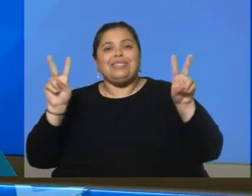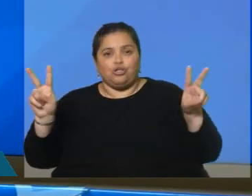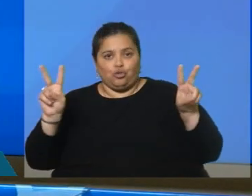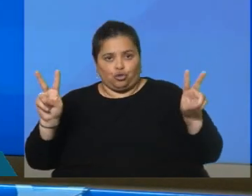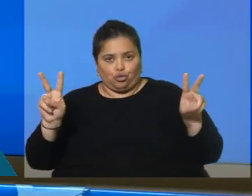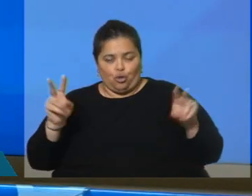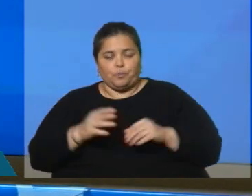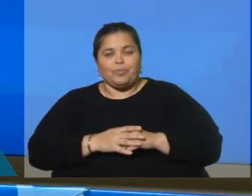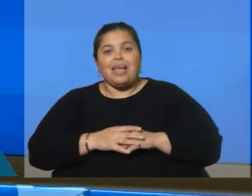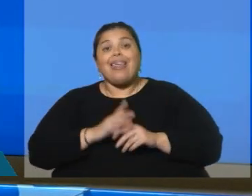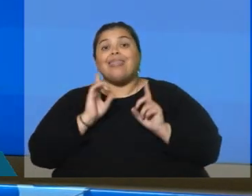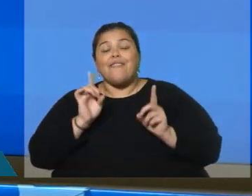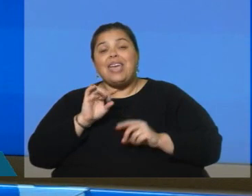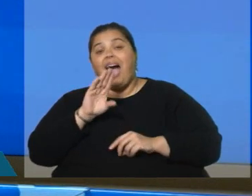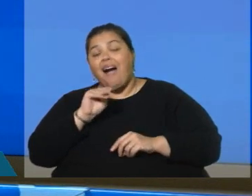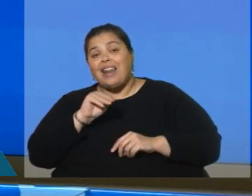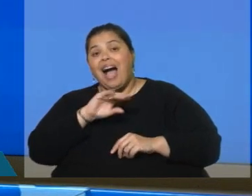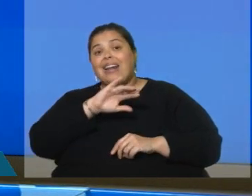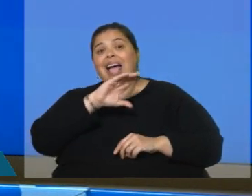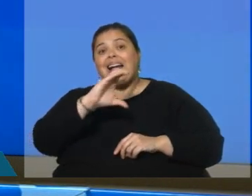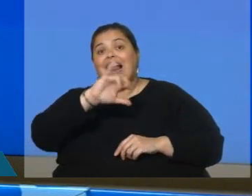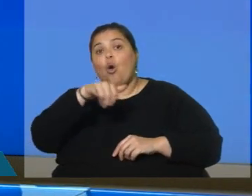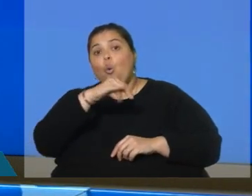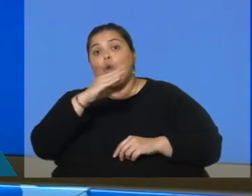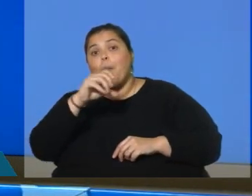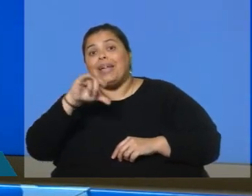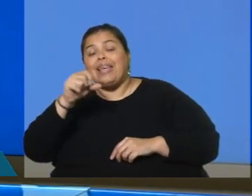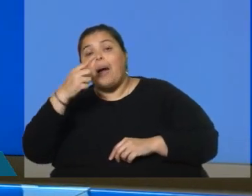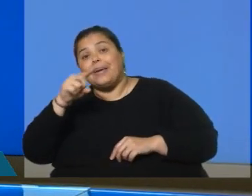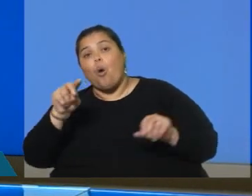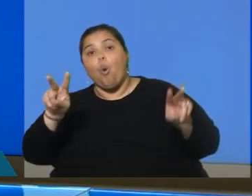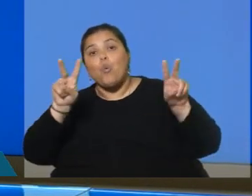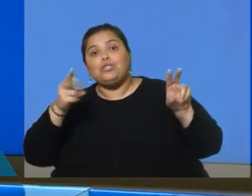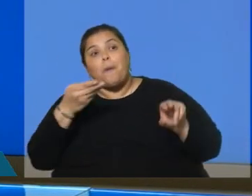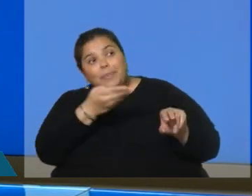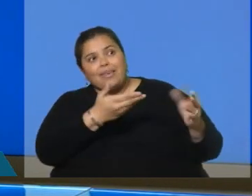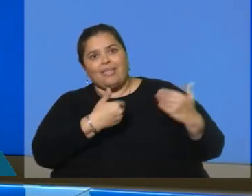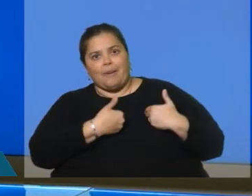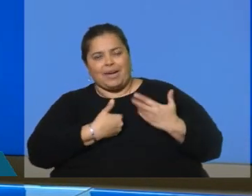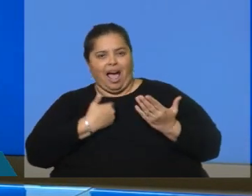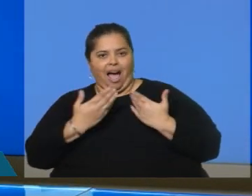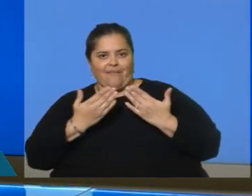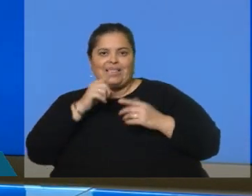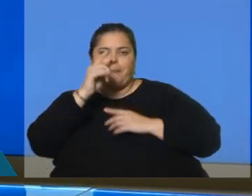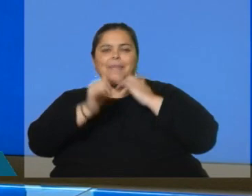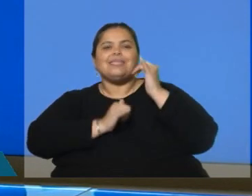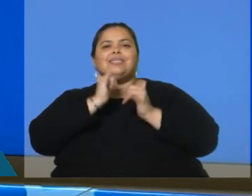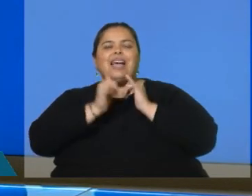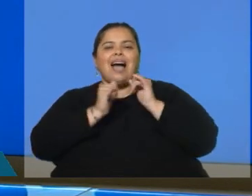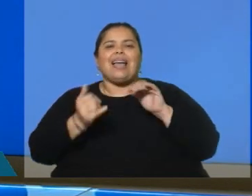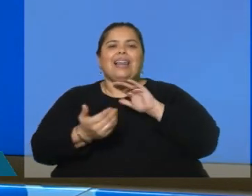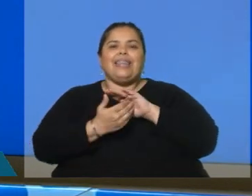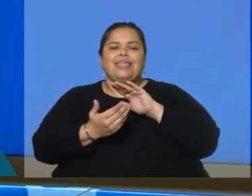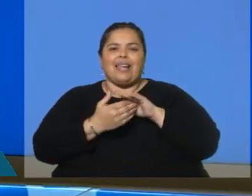durante tenía que hablar Carlos Julio Pereira le pide la palabra a Wilson Ferreira y este es el momento de uno de los mensajes que da el líder